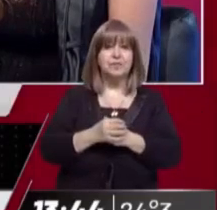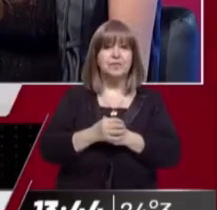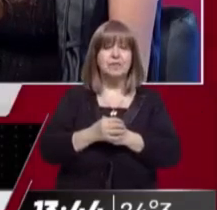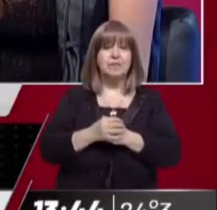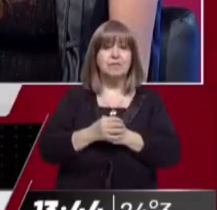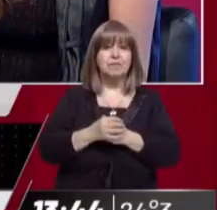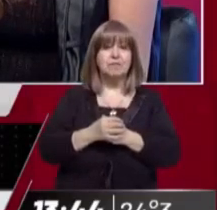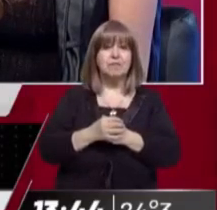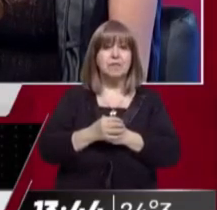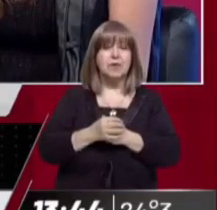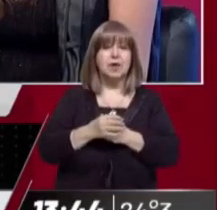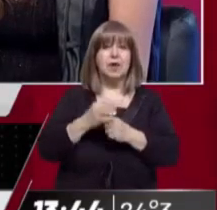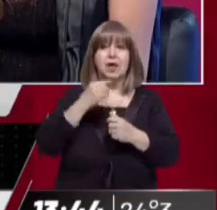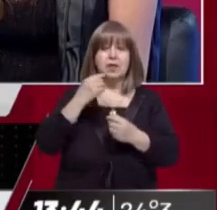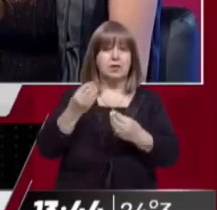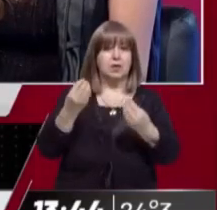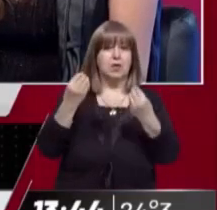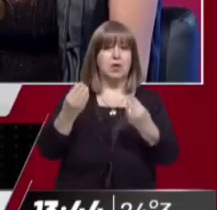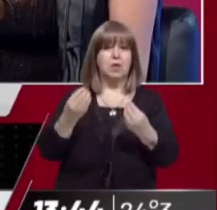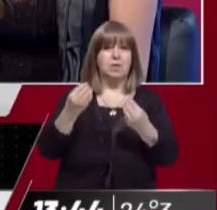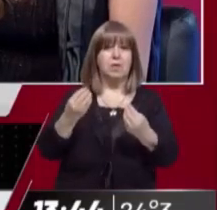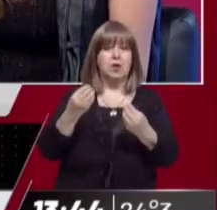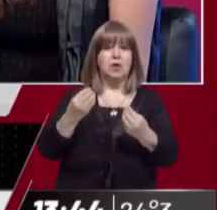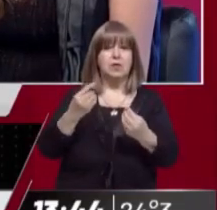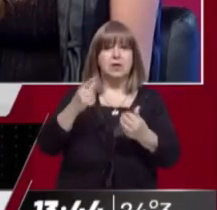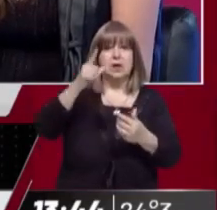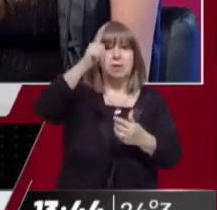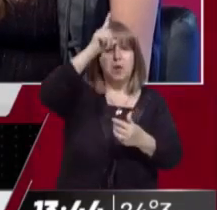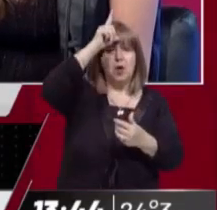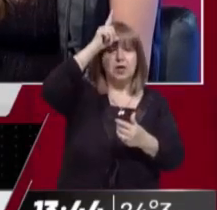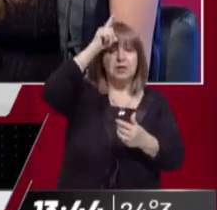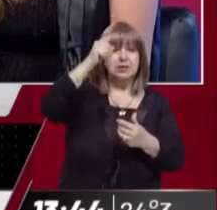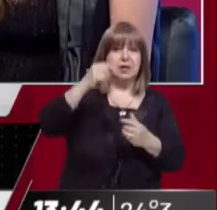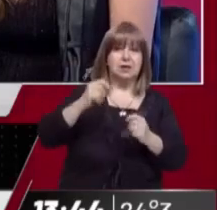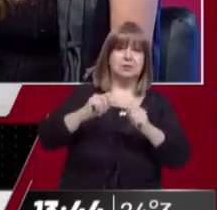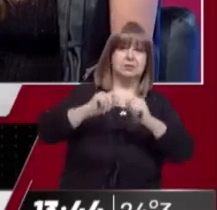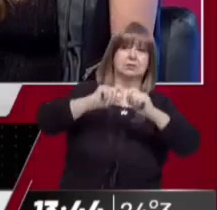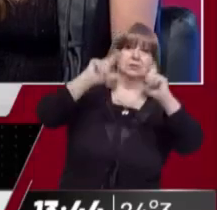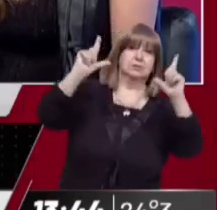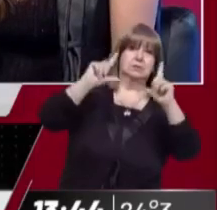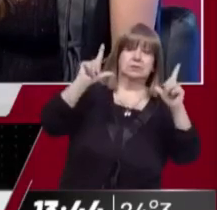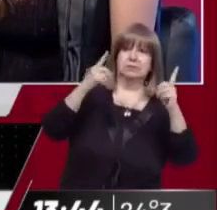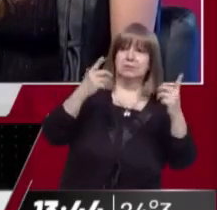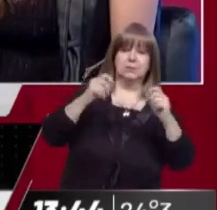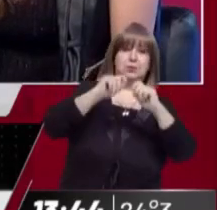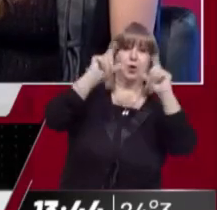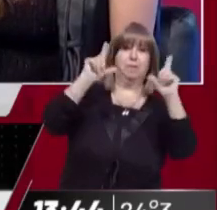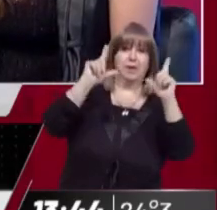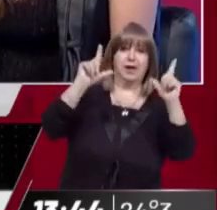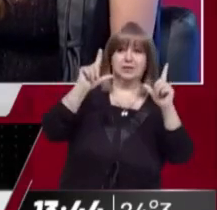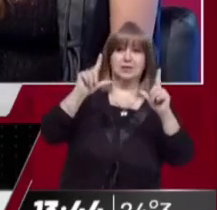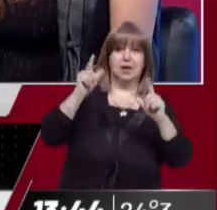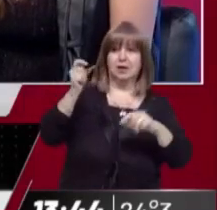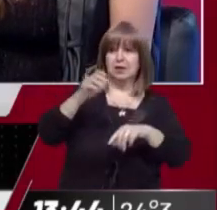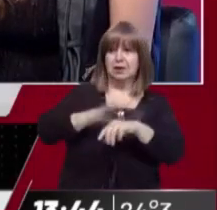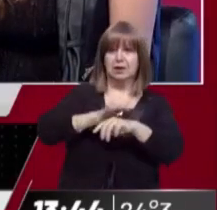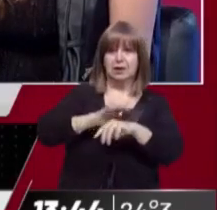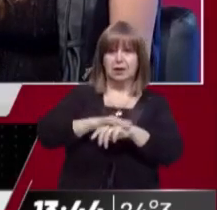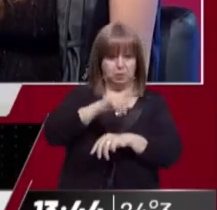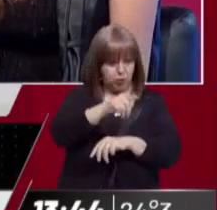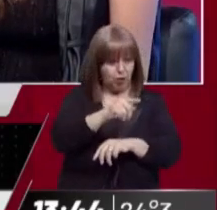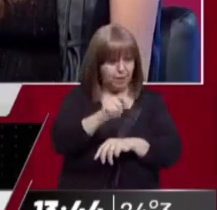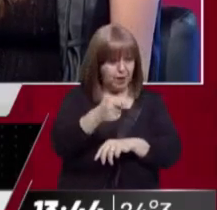tweet de manera jocosa del de la policía de el condado ahí de